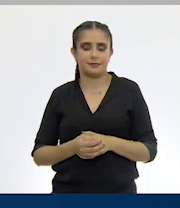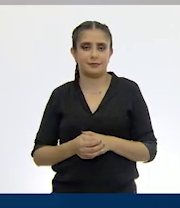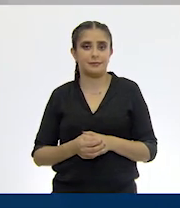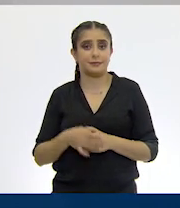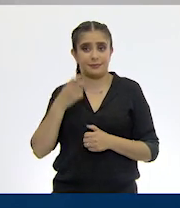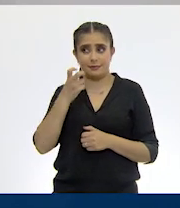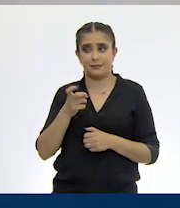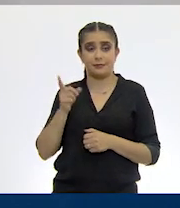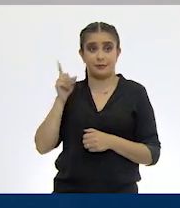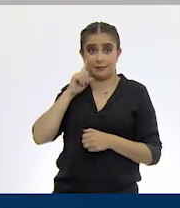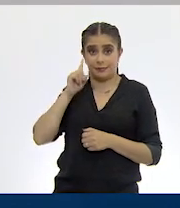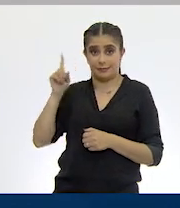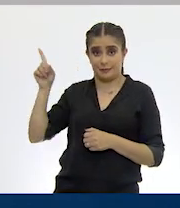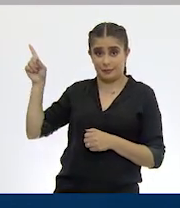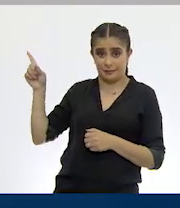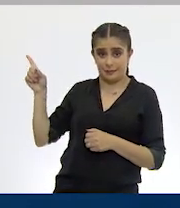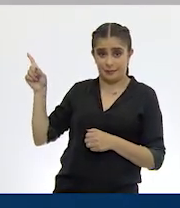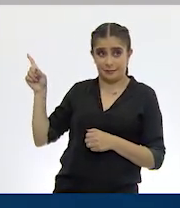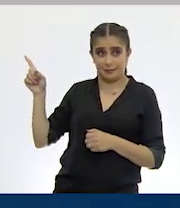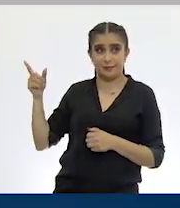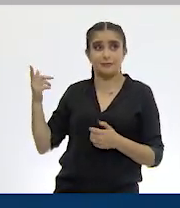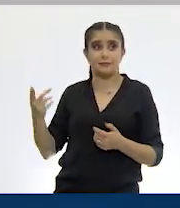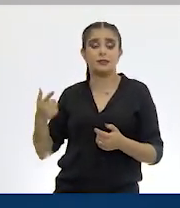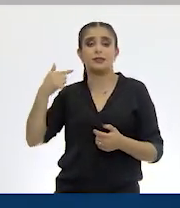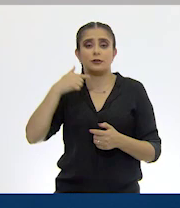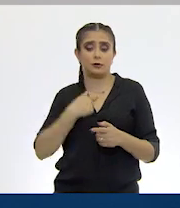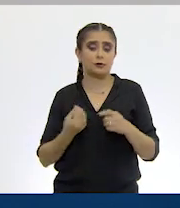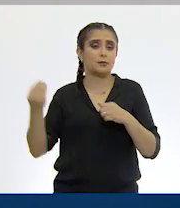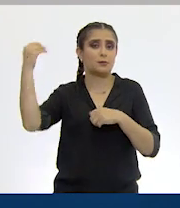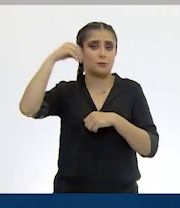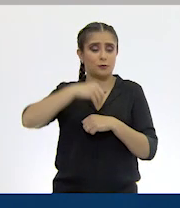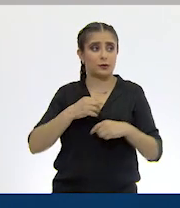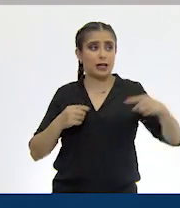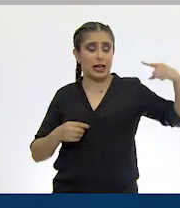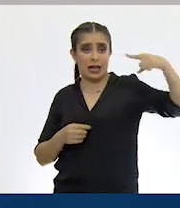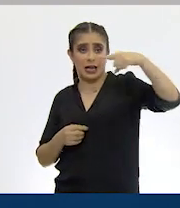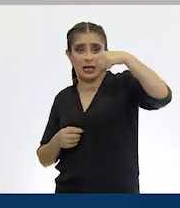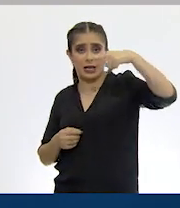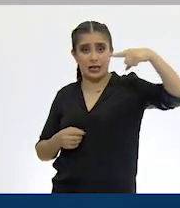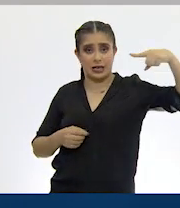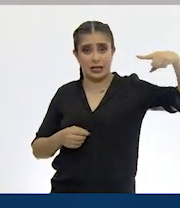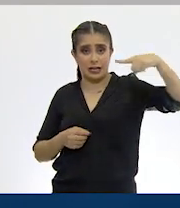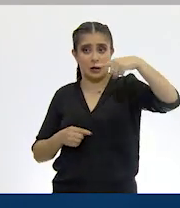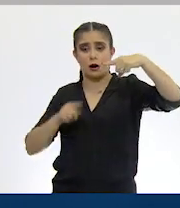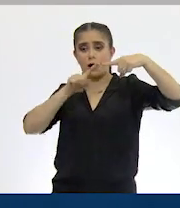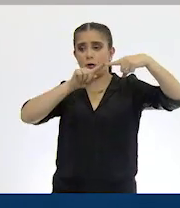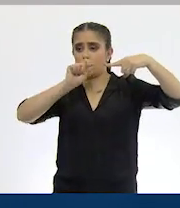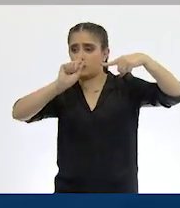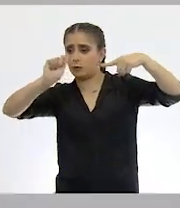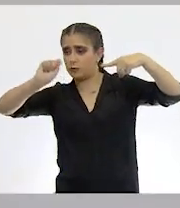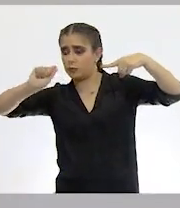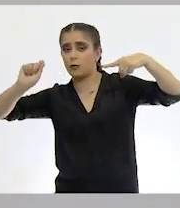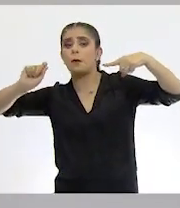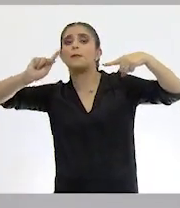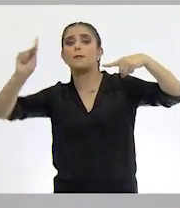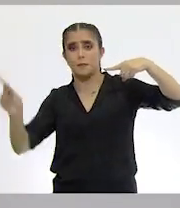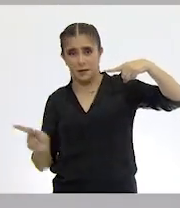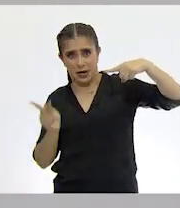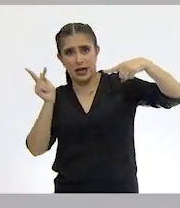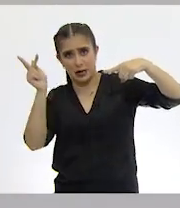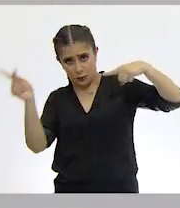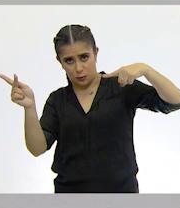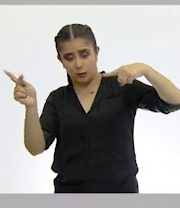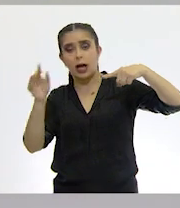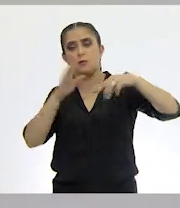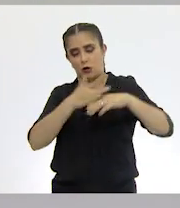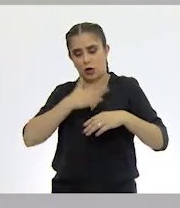Y aquí, si se dan cuenta, pues yo coloqué el guión largo para plantear mi pregunta porque estamos en una